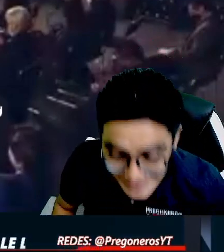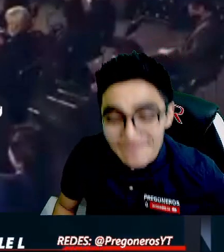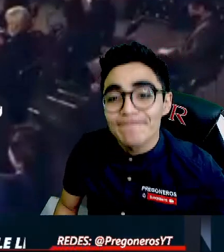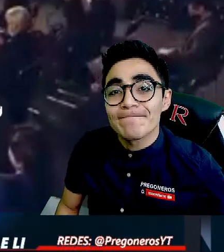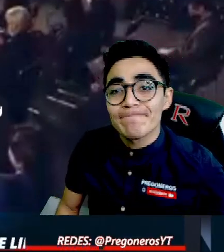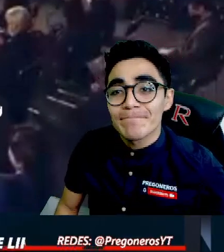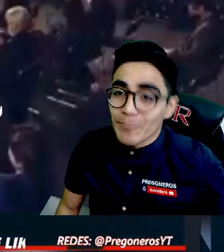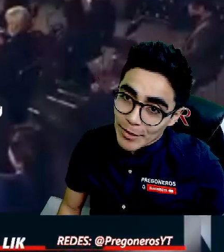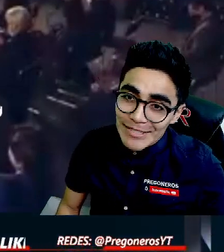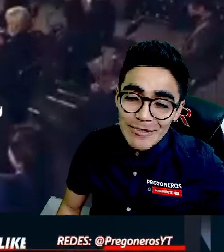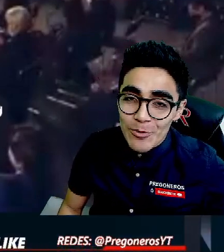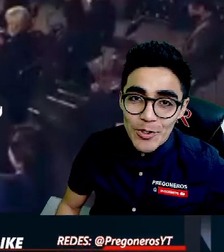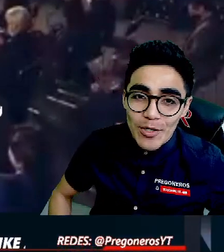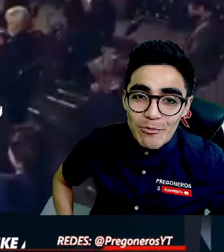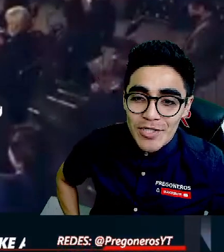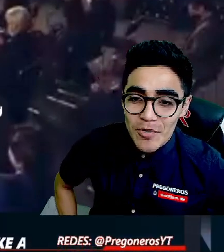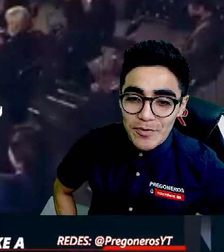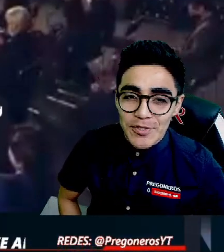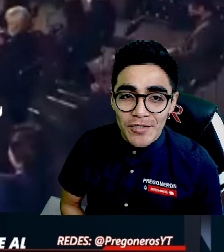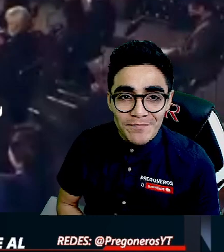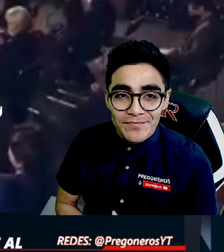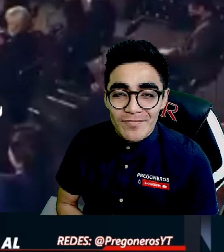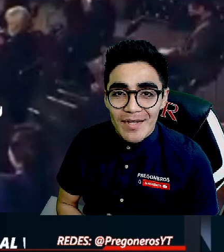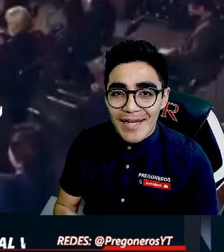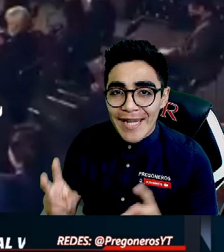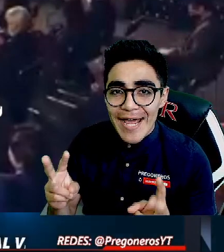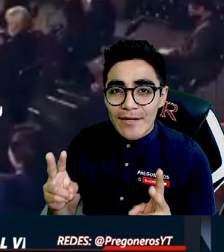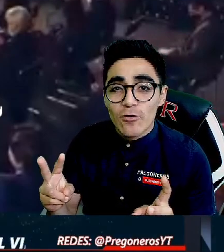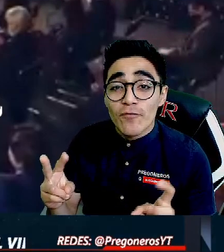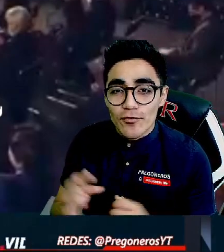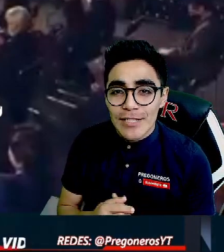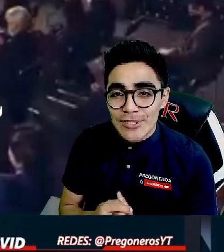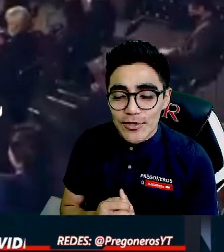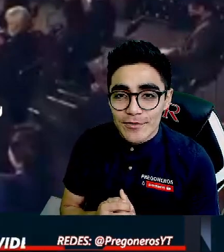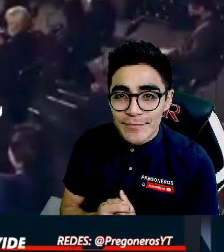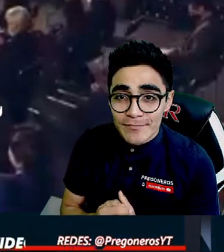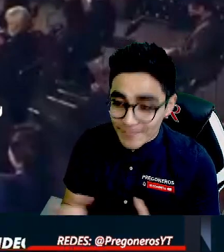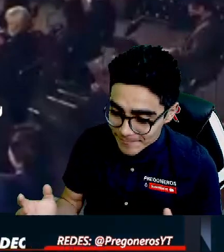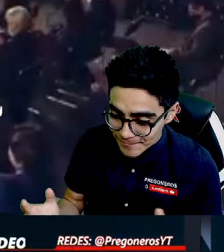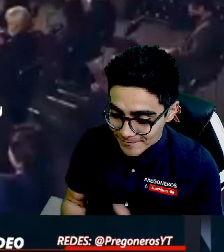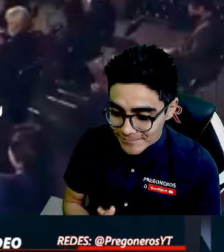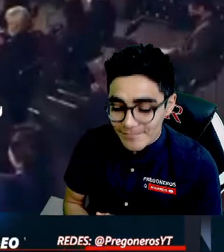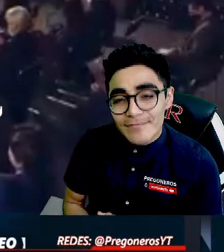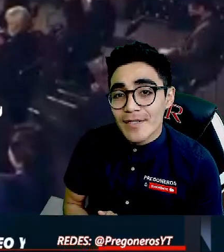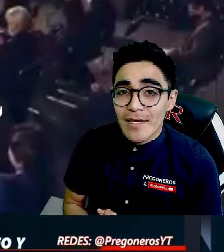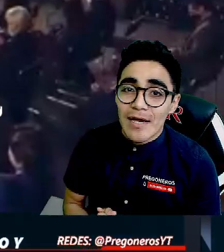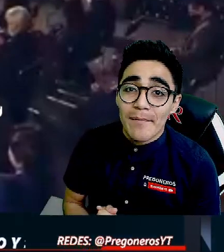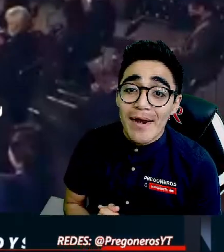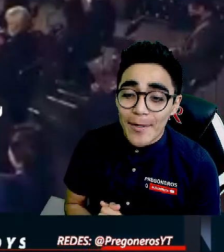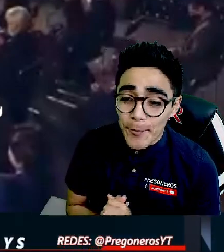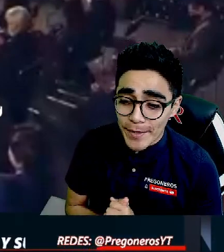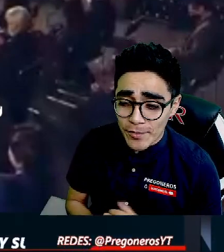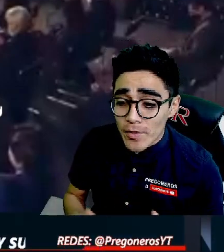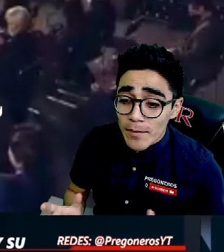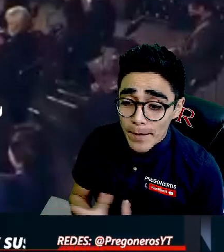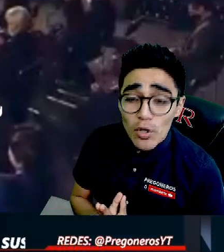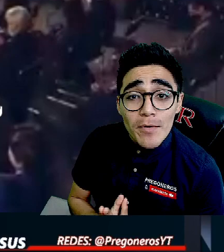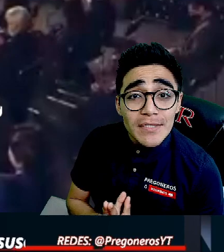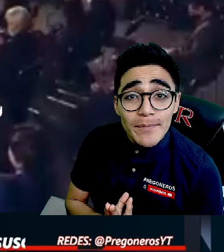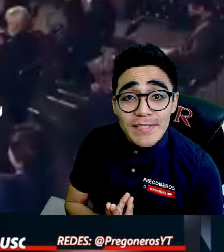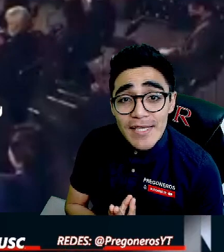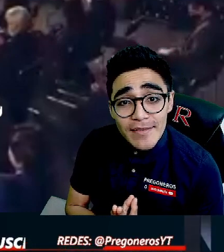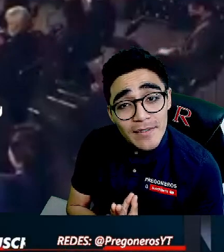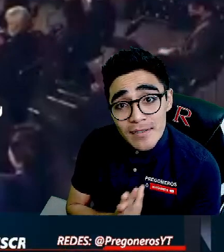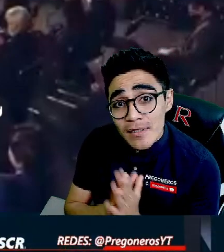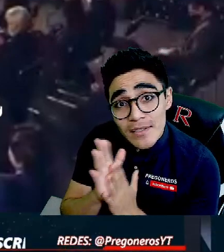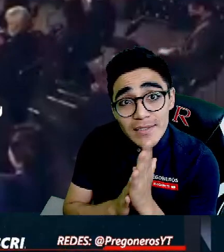Tómenla, porque eso es lo único que busca la oposición, crear confrontación y dejar mal al gobierno. Pero como